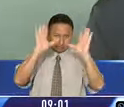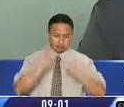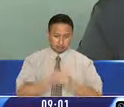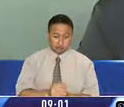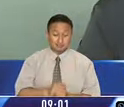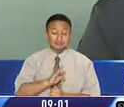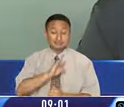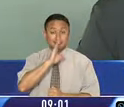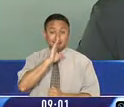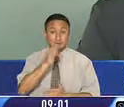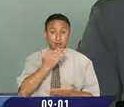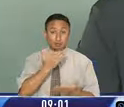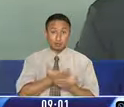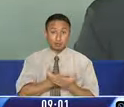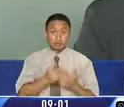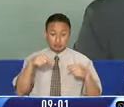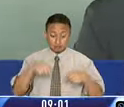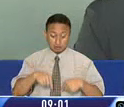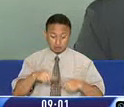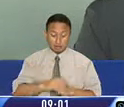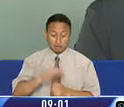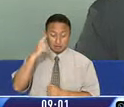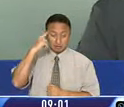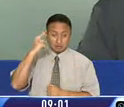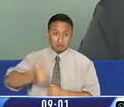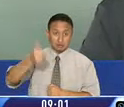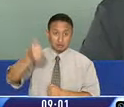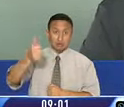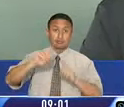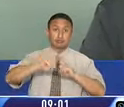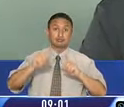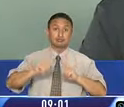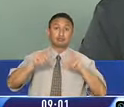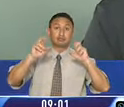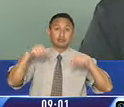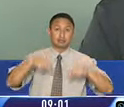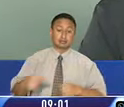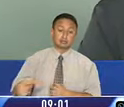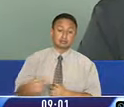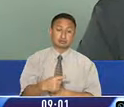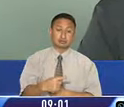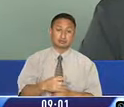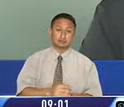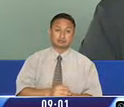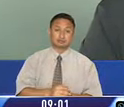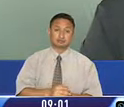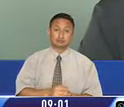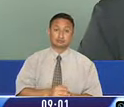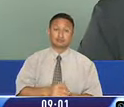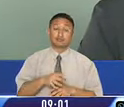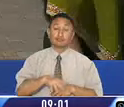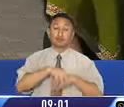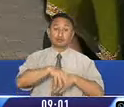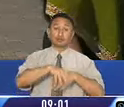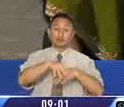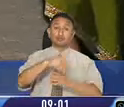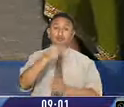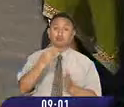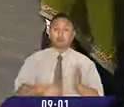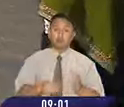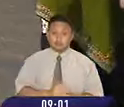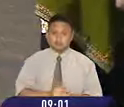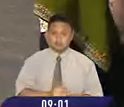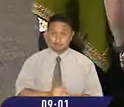siempre lo hemos propuesto aquí por parte del gobierno, los diferentes aspectos que tengan que ver con los hechos sucedidos durante la protesta. Así la Mesa